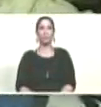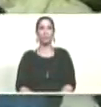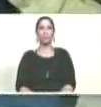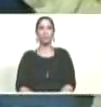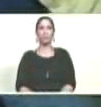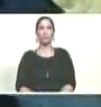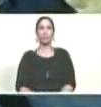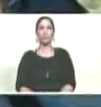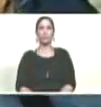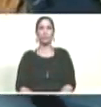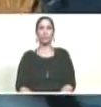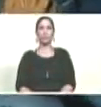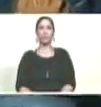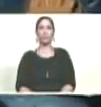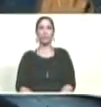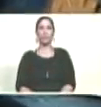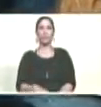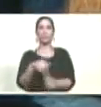paperos y paperas.